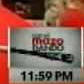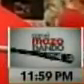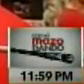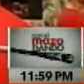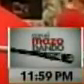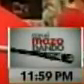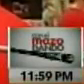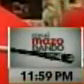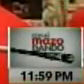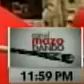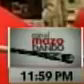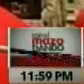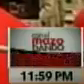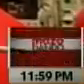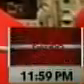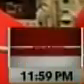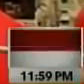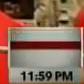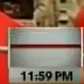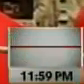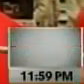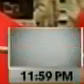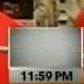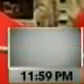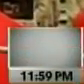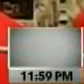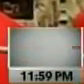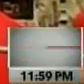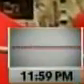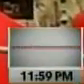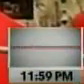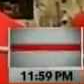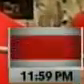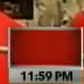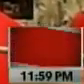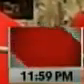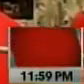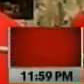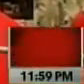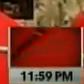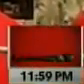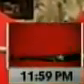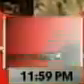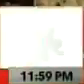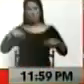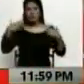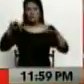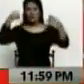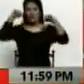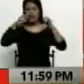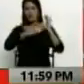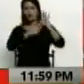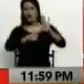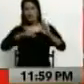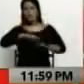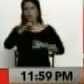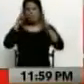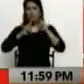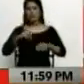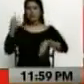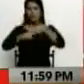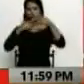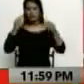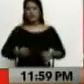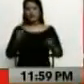que andan desmoralizados Aquí no hay espacio para la desmoralización lo que hemos hecho hoy es una